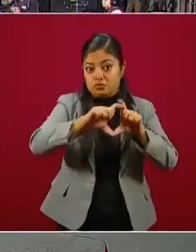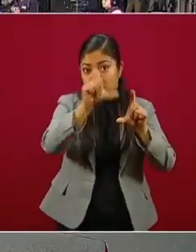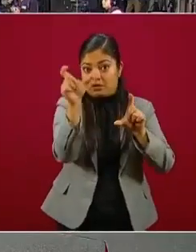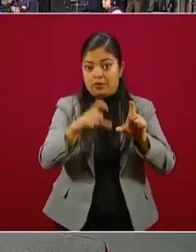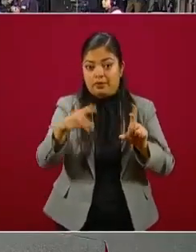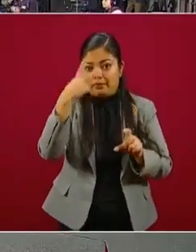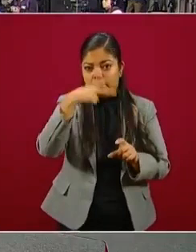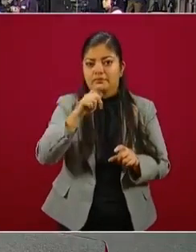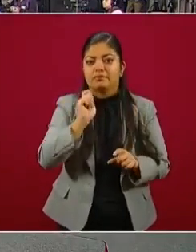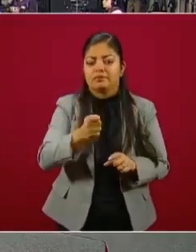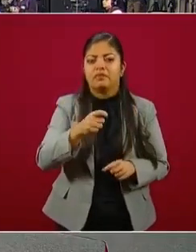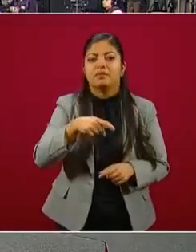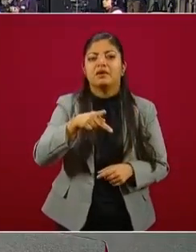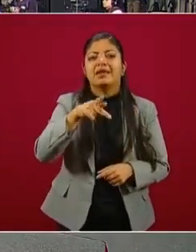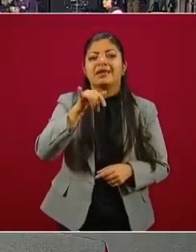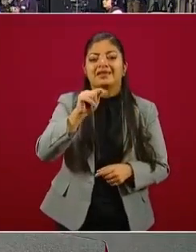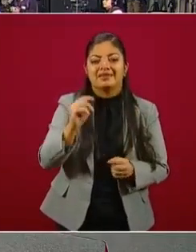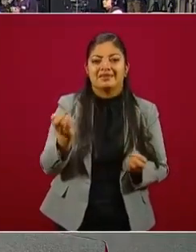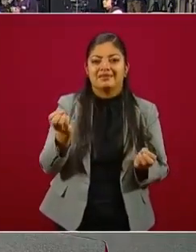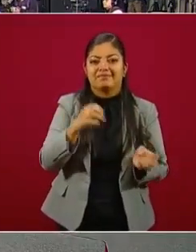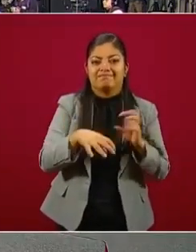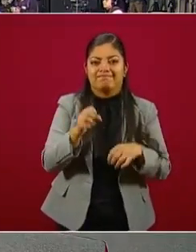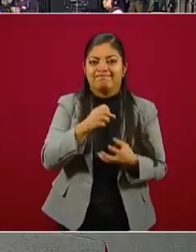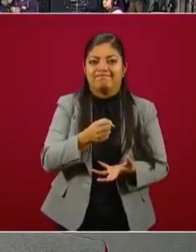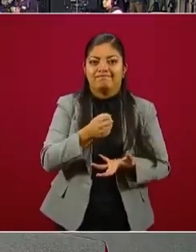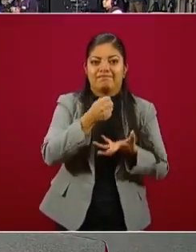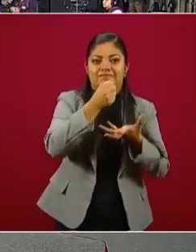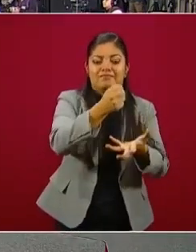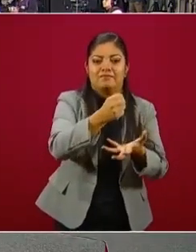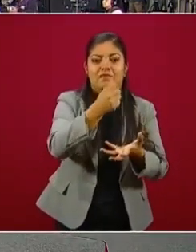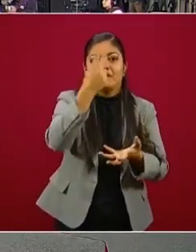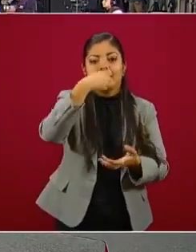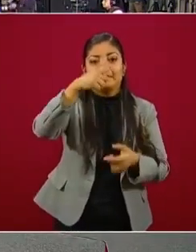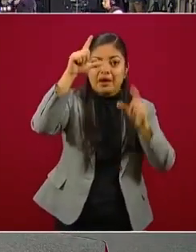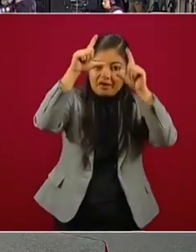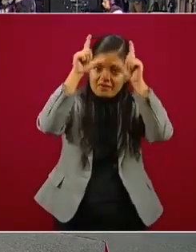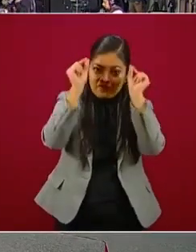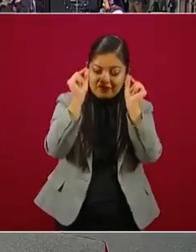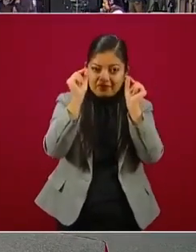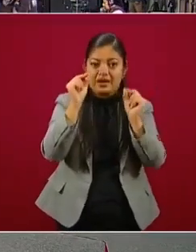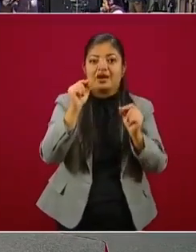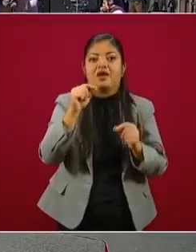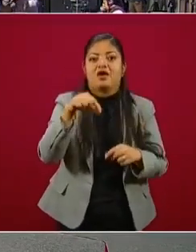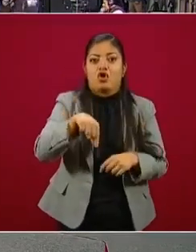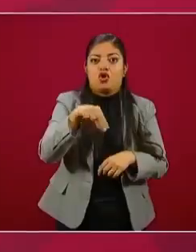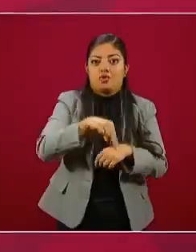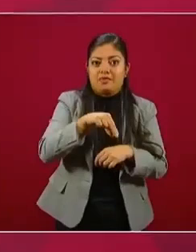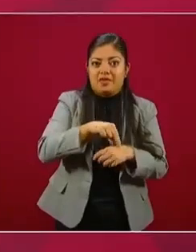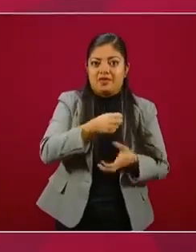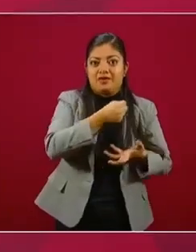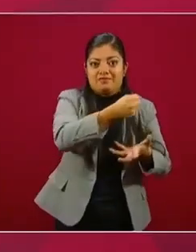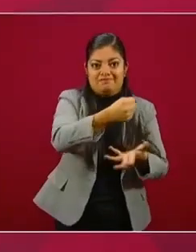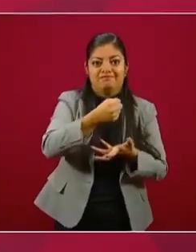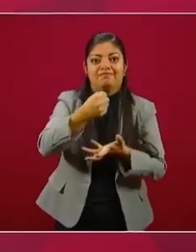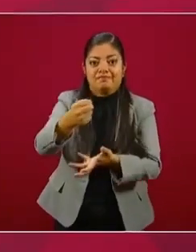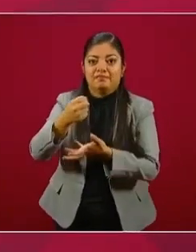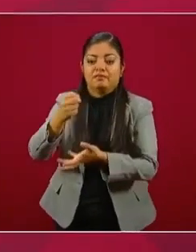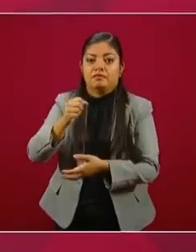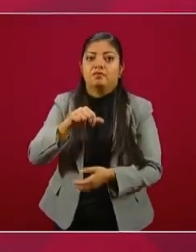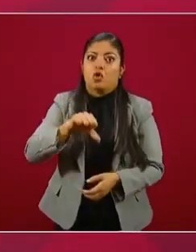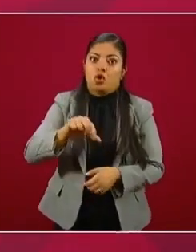los kits de equipos de protección para enfermeras, para médicos. Hoy en el Día de la Enfermera felicitamos a